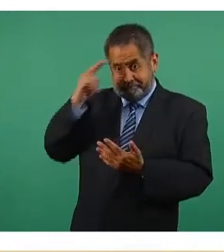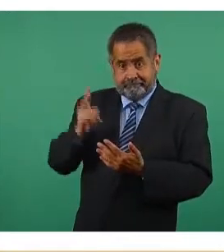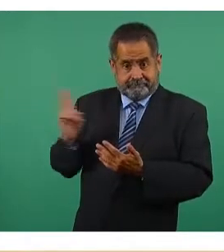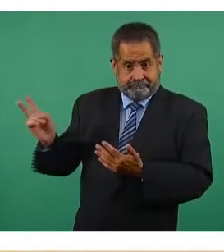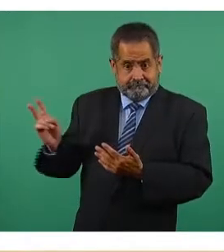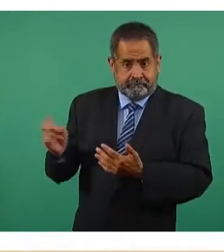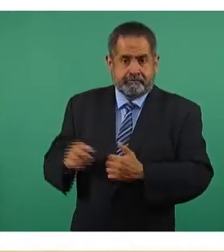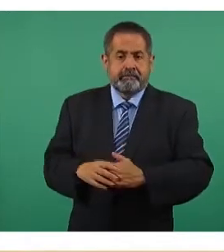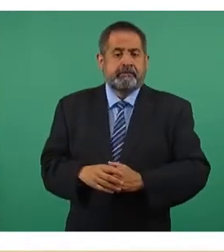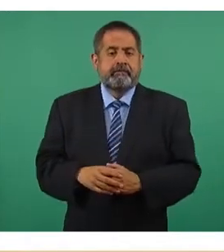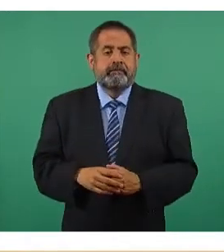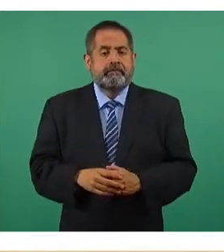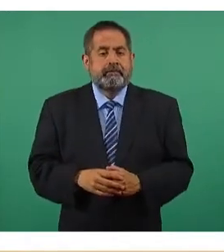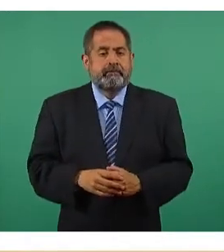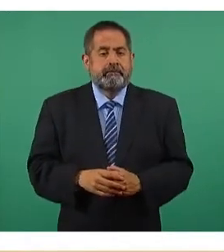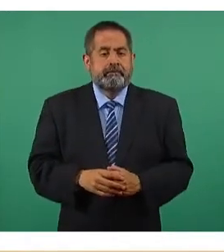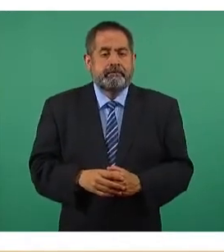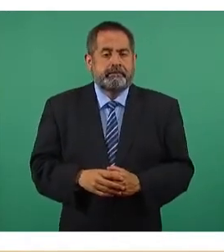La siguiente, por favor.